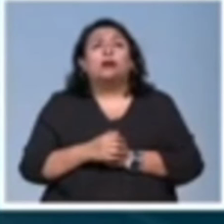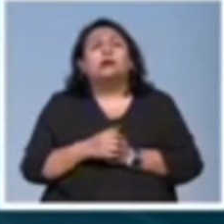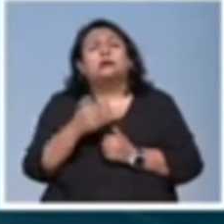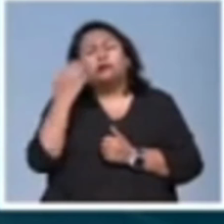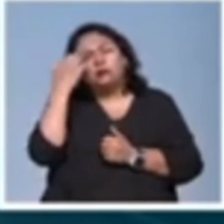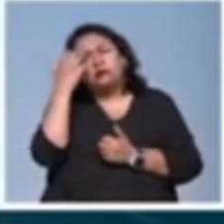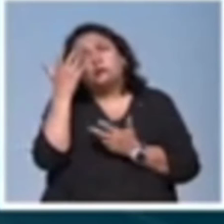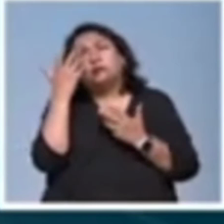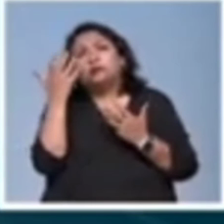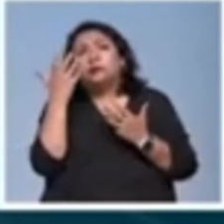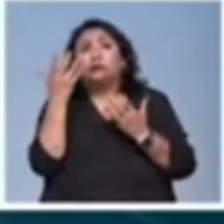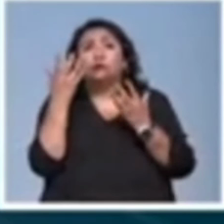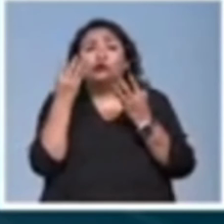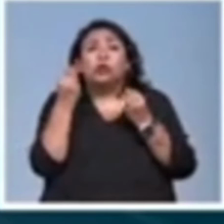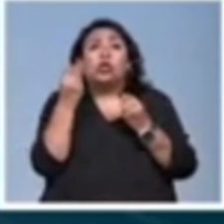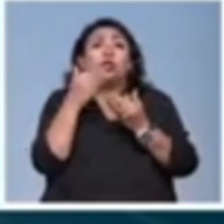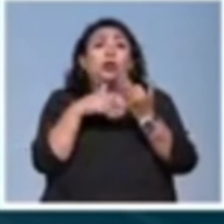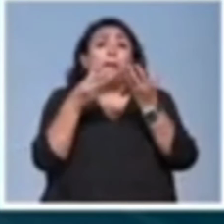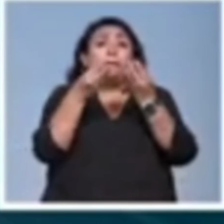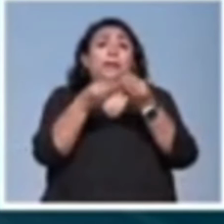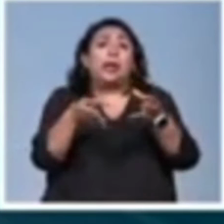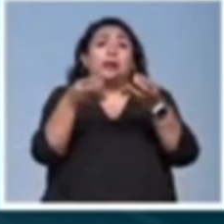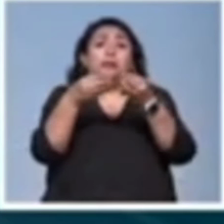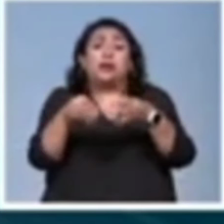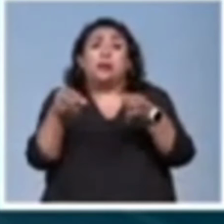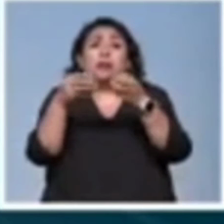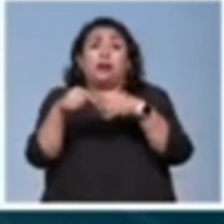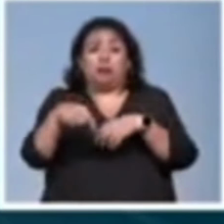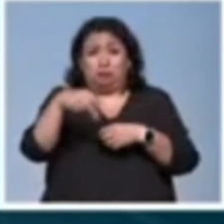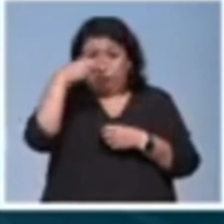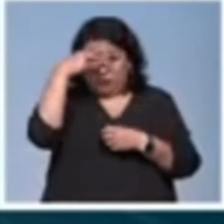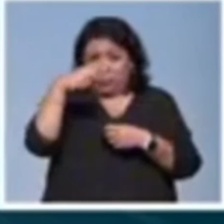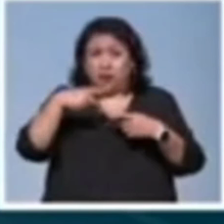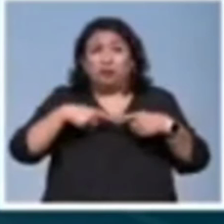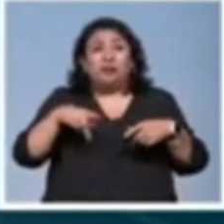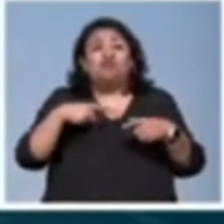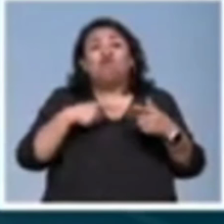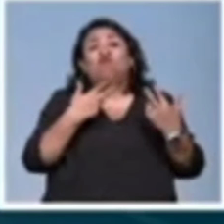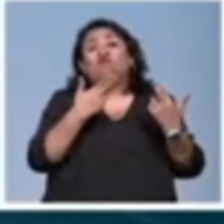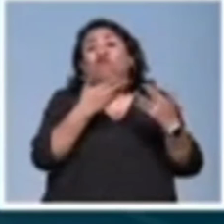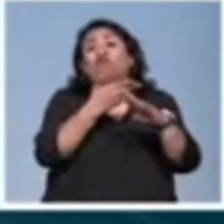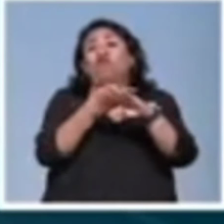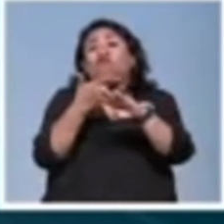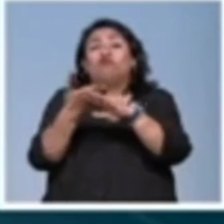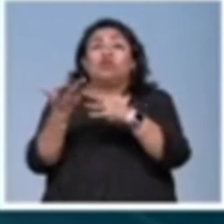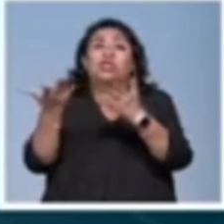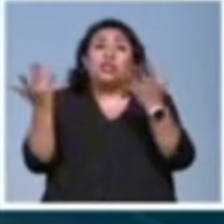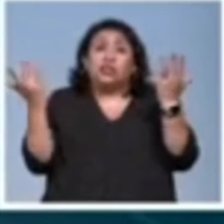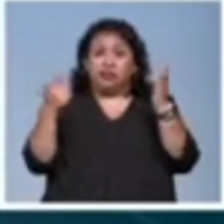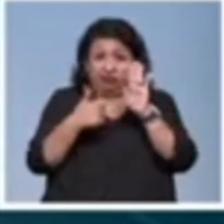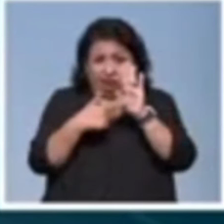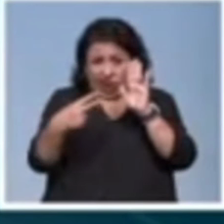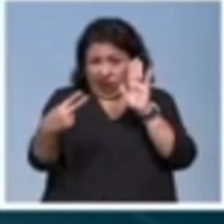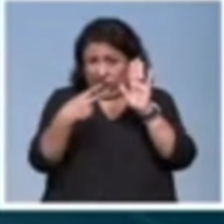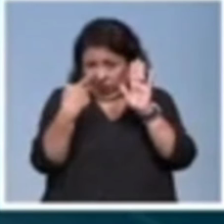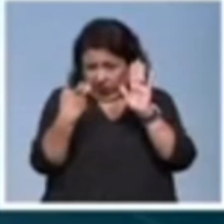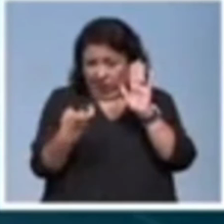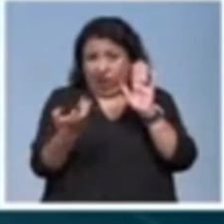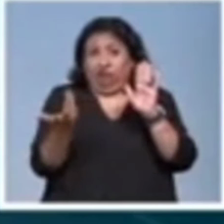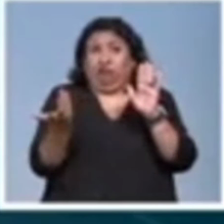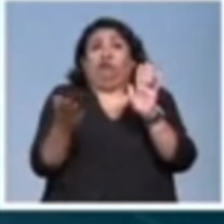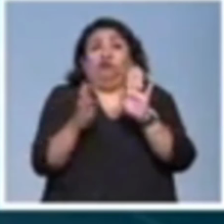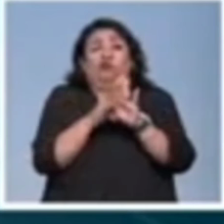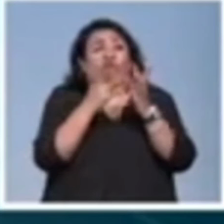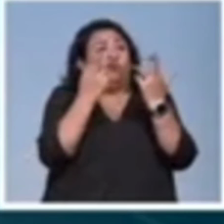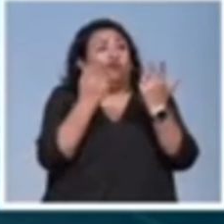añoranza extraordinaria de todo lo que se ha perdido. Los mexicanos somos muy destructores y se muestra aquí la cantidad